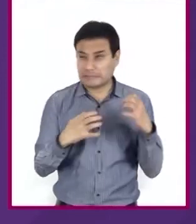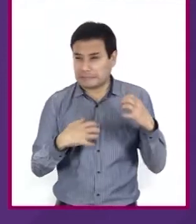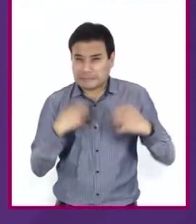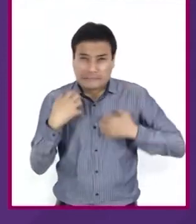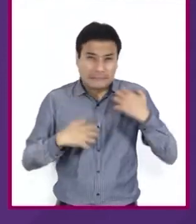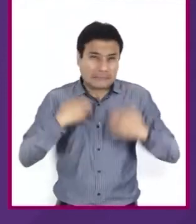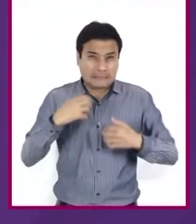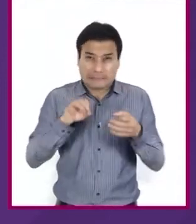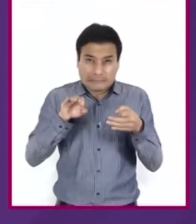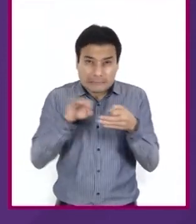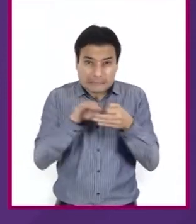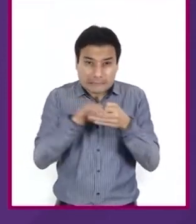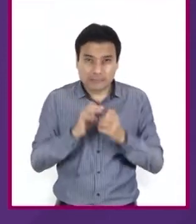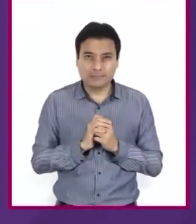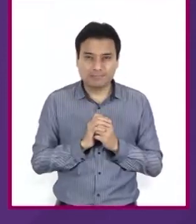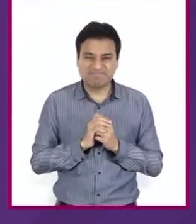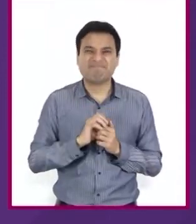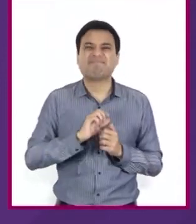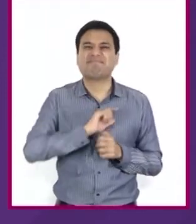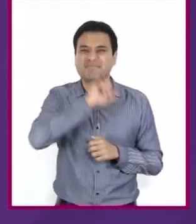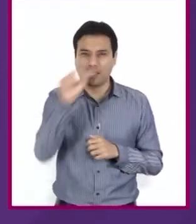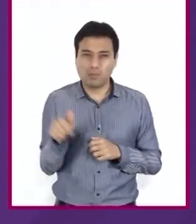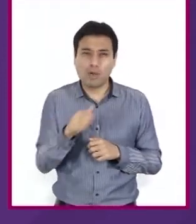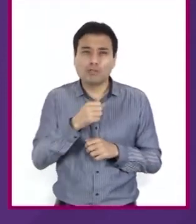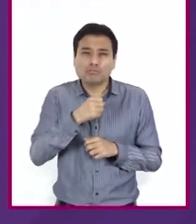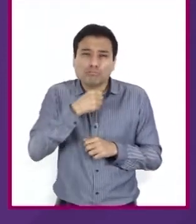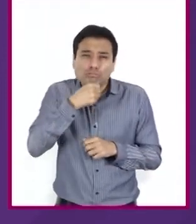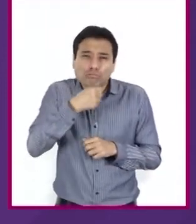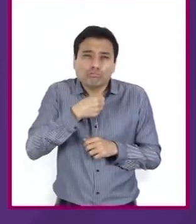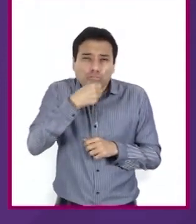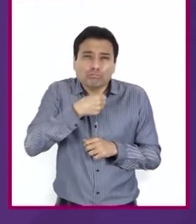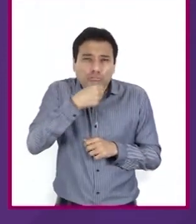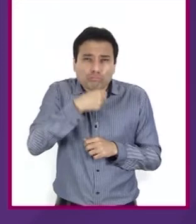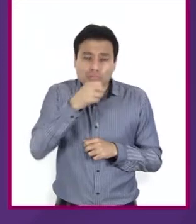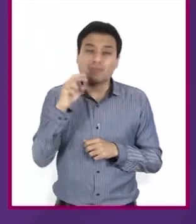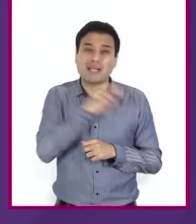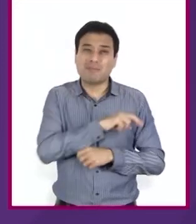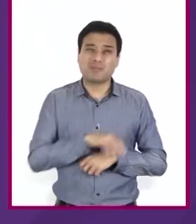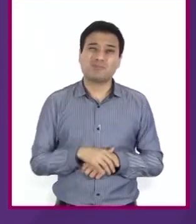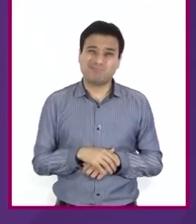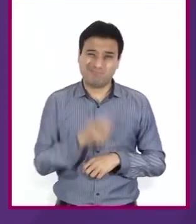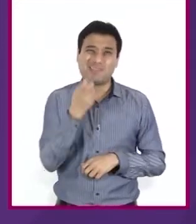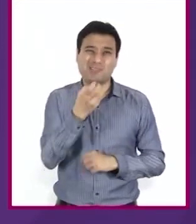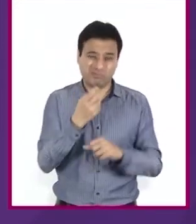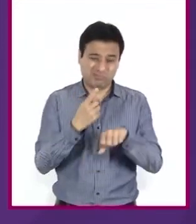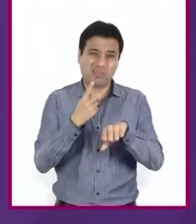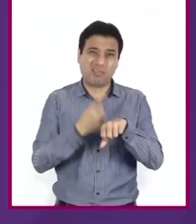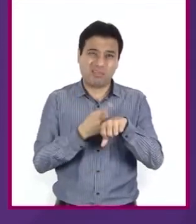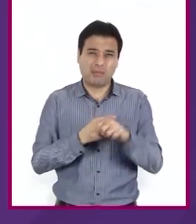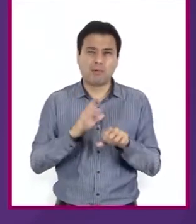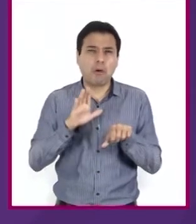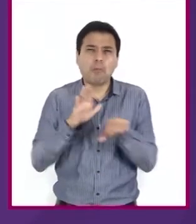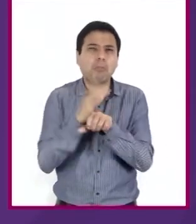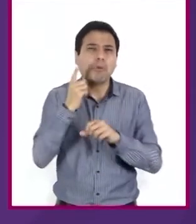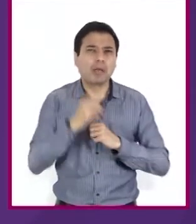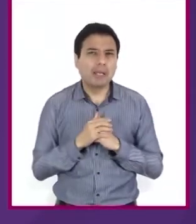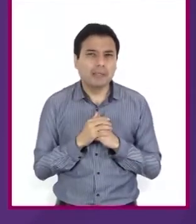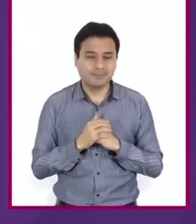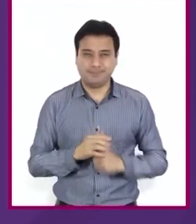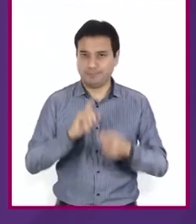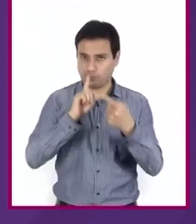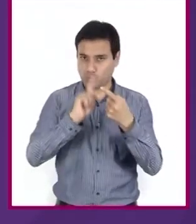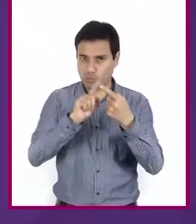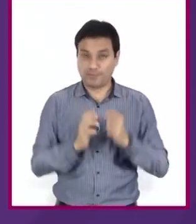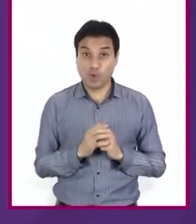eleva hasta 3,000 veces más el envejecimiento y los riesgos a la salud, ya que 1.